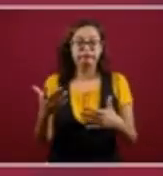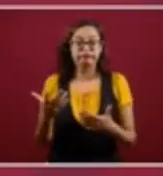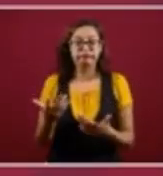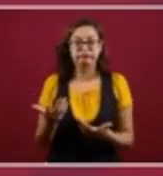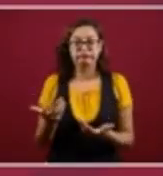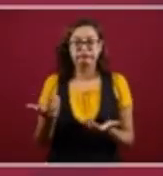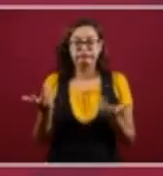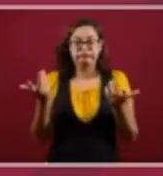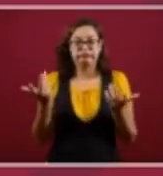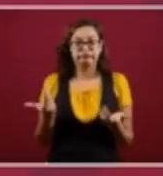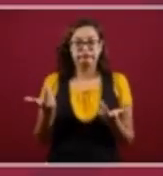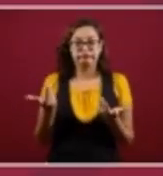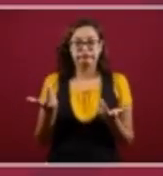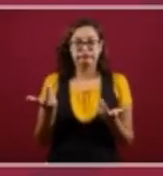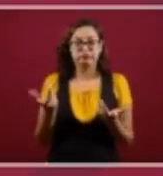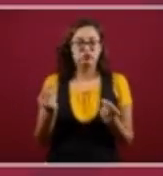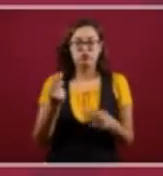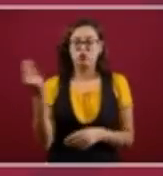no se necesitan bots,